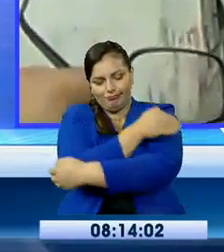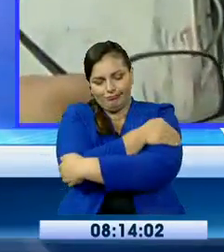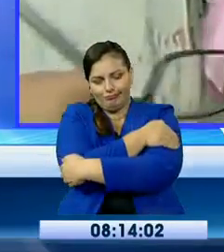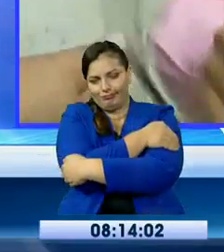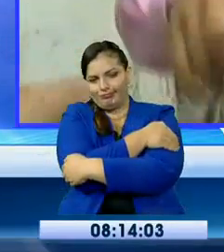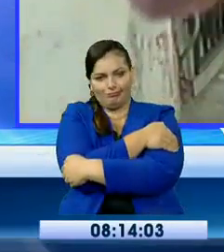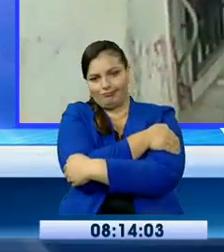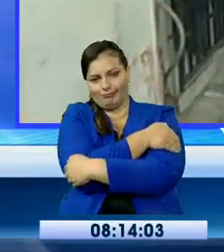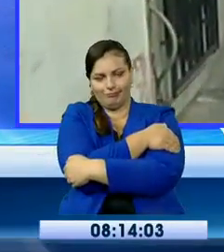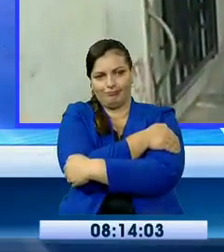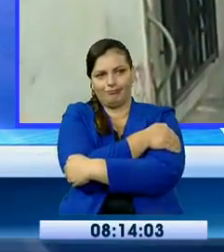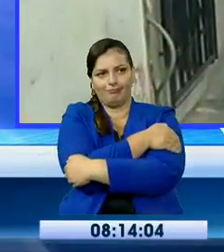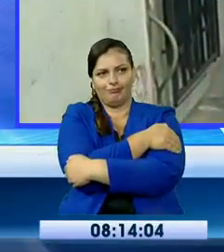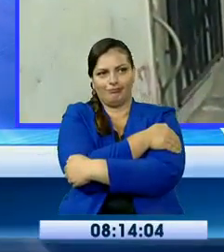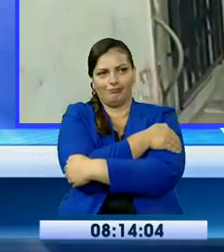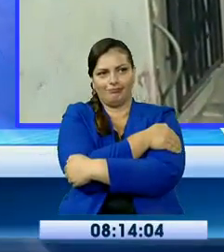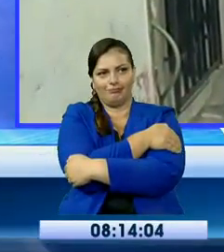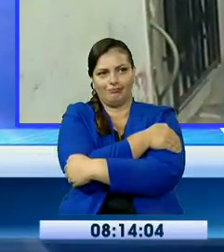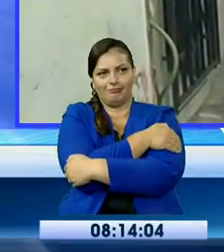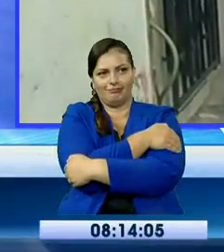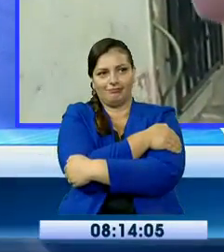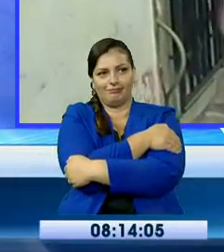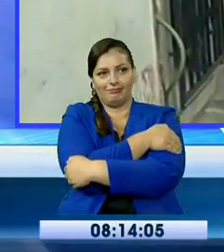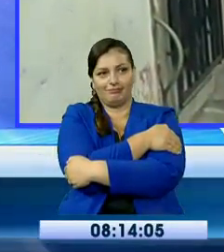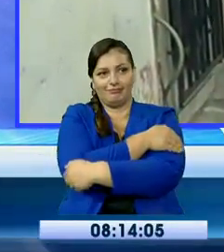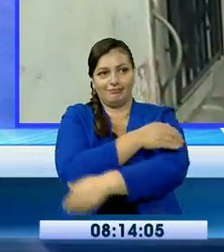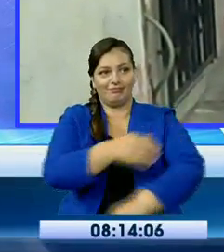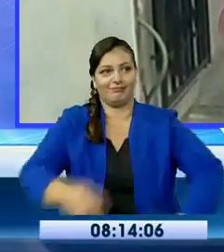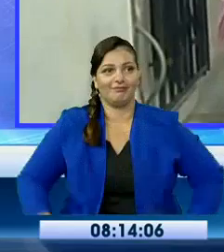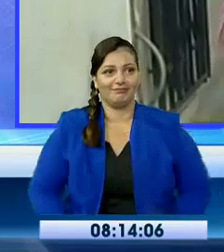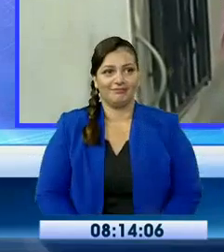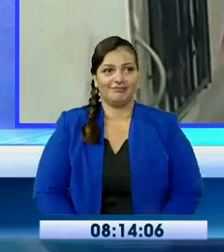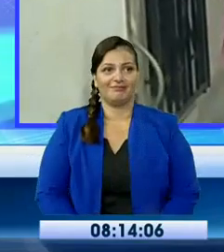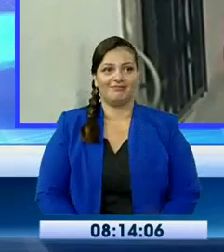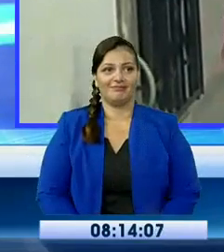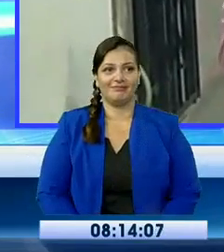Listo, Huguito. Vamos a arreglar los lentes por aquí. Los lentes por aquí. Oye, pero eso...